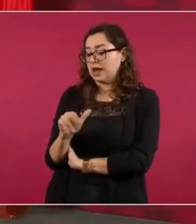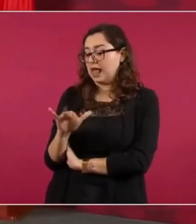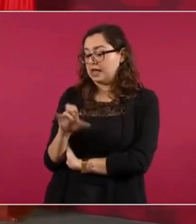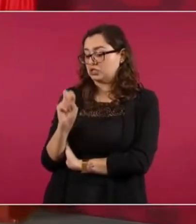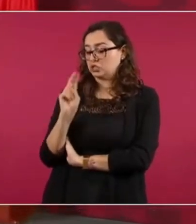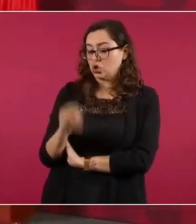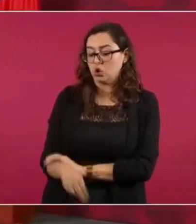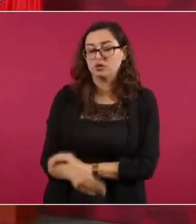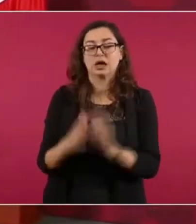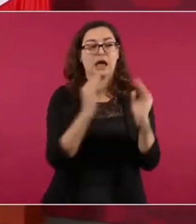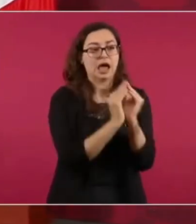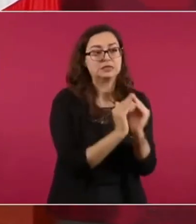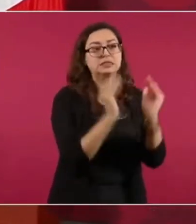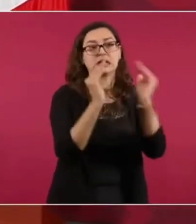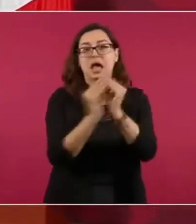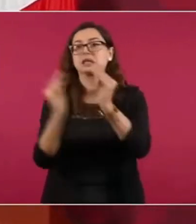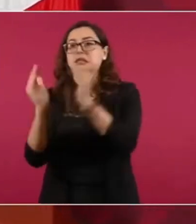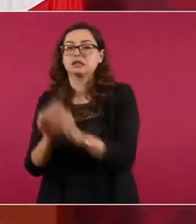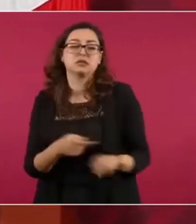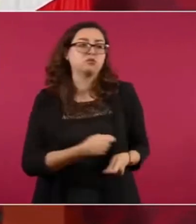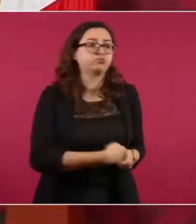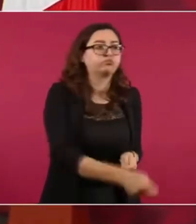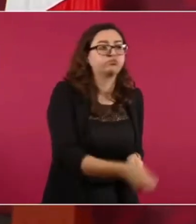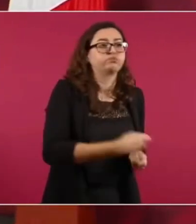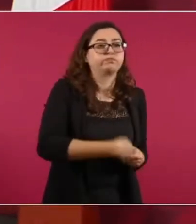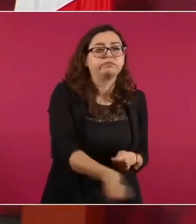redes sociales,